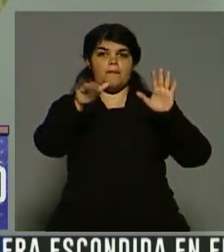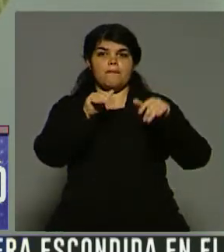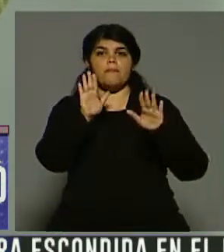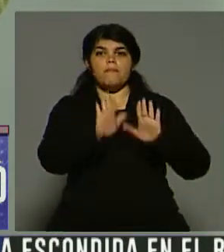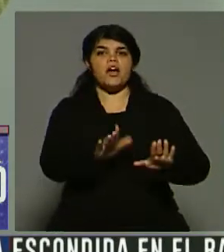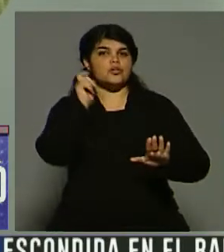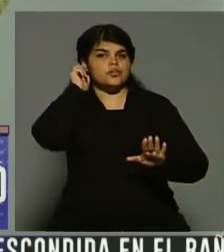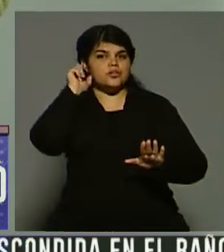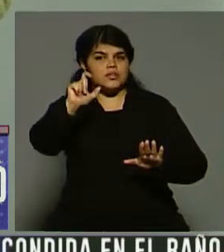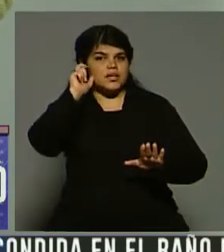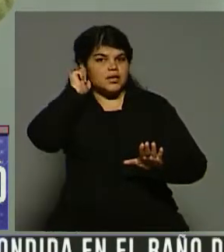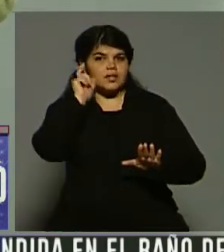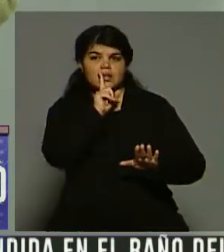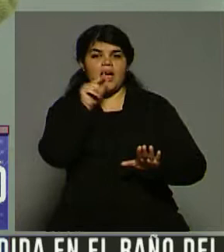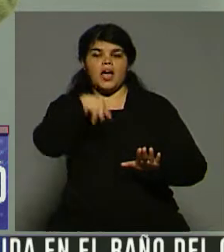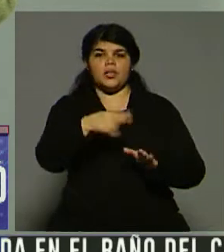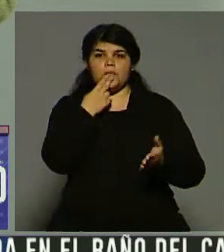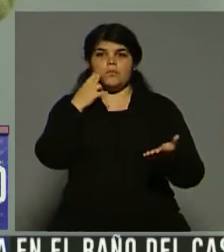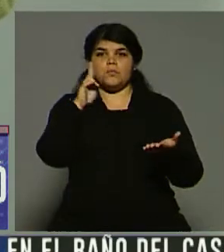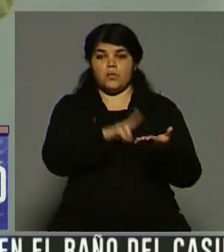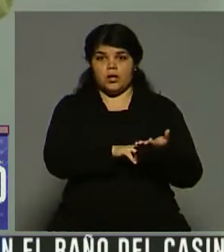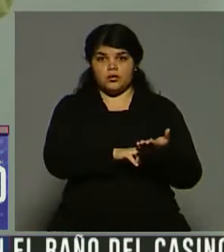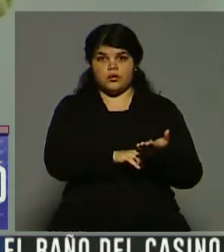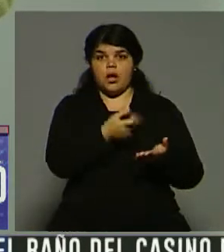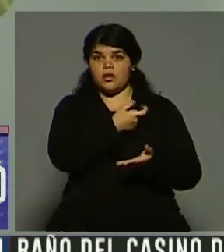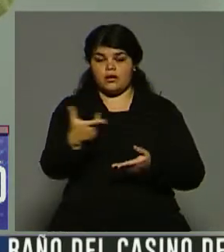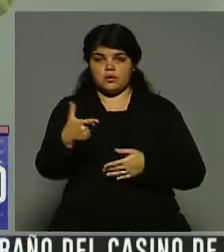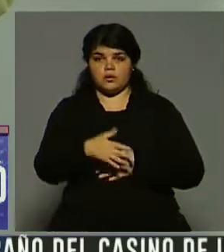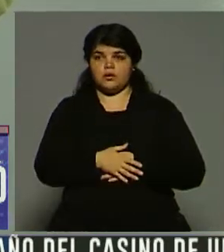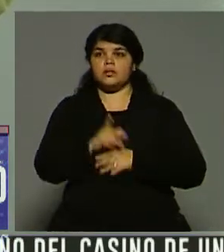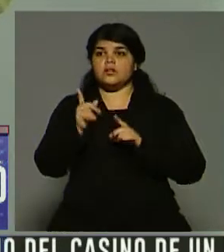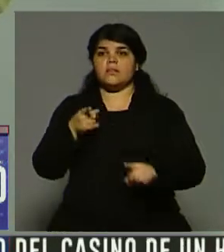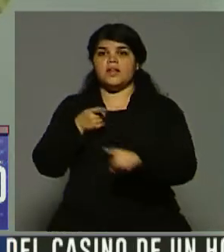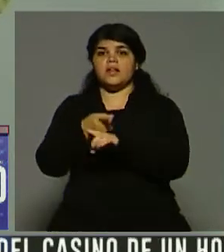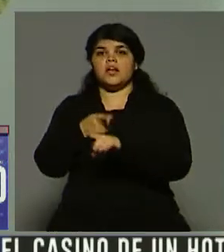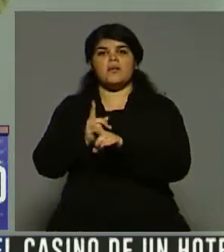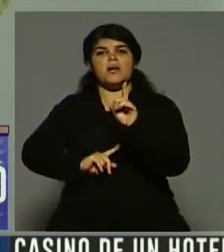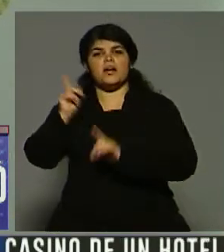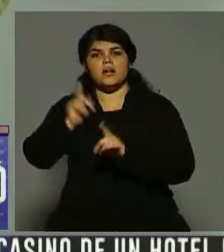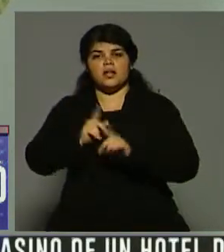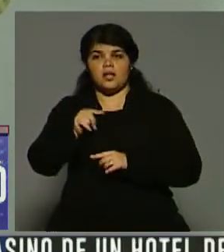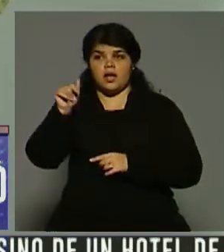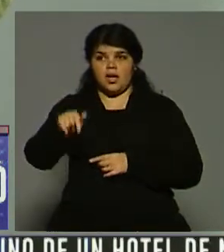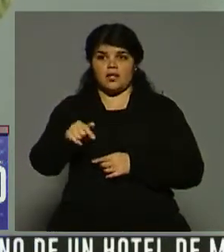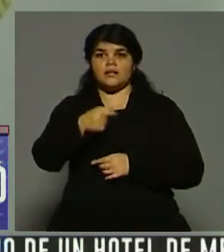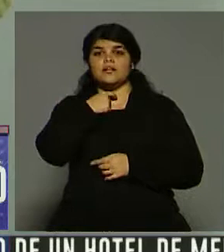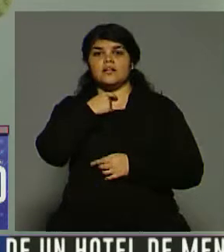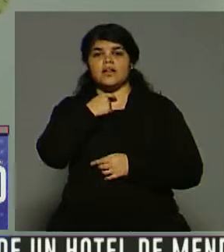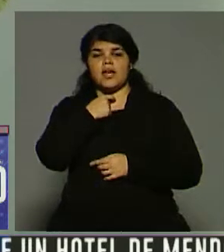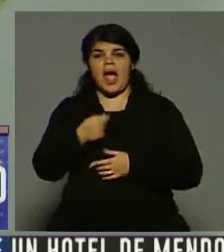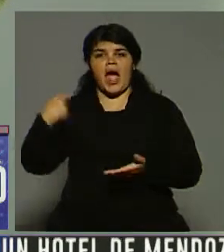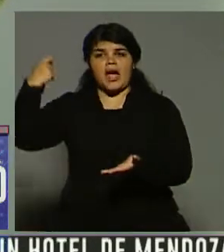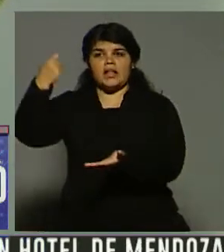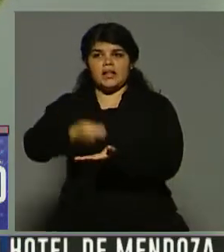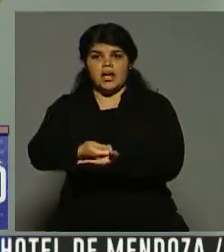tema del impuesto a la ganancia, algo que los va a afectar a partir de este aumento. Recordemos que lo que vienen reclamando es que se exima al aguinaldo,